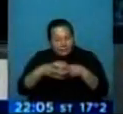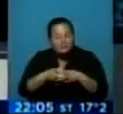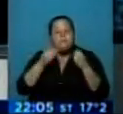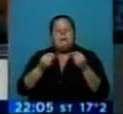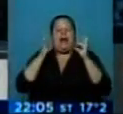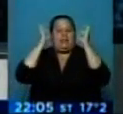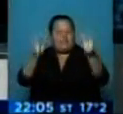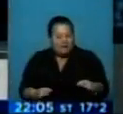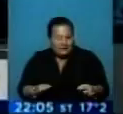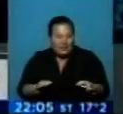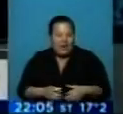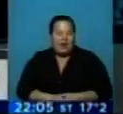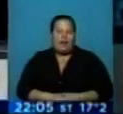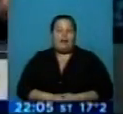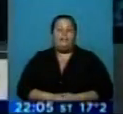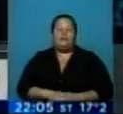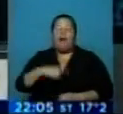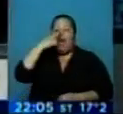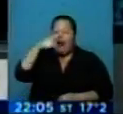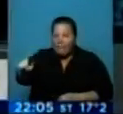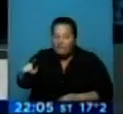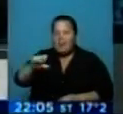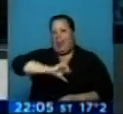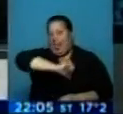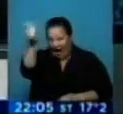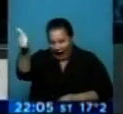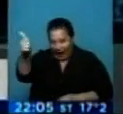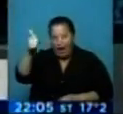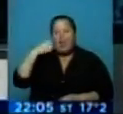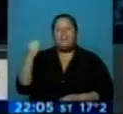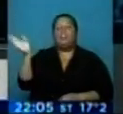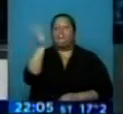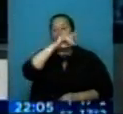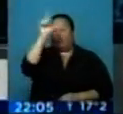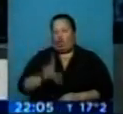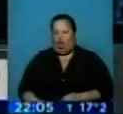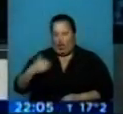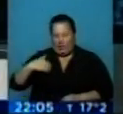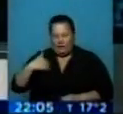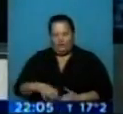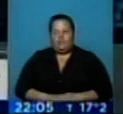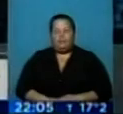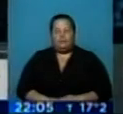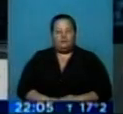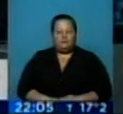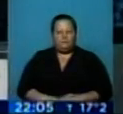para alcanzar definitivamente la victoria de todos los argentinos.